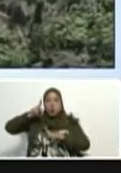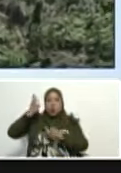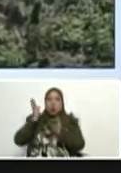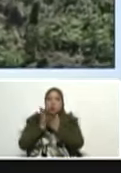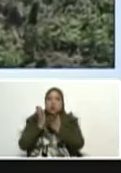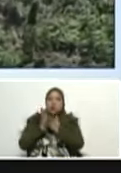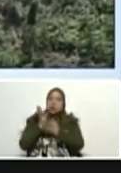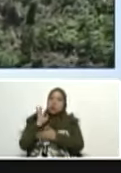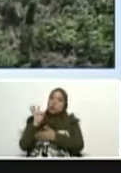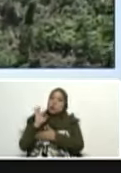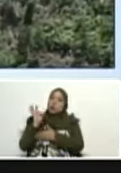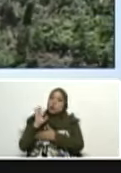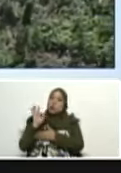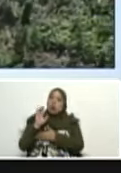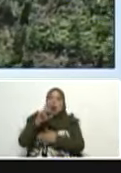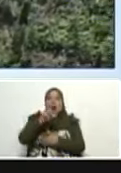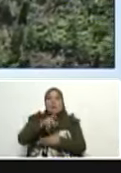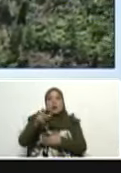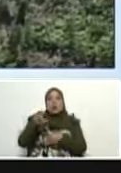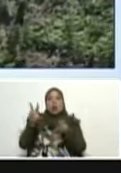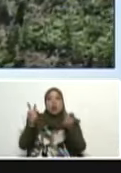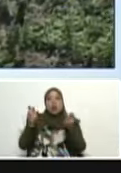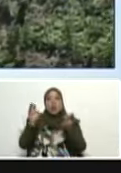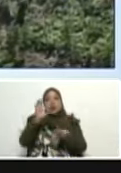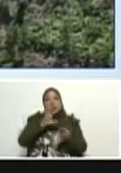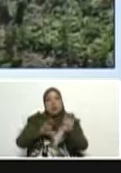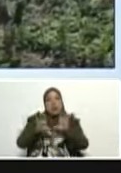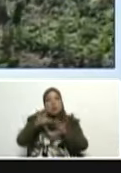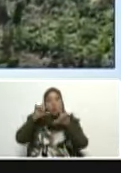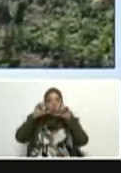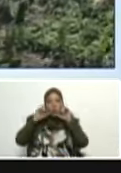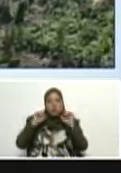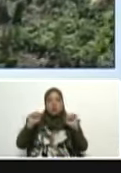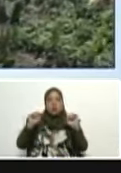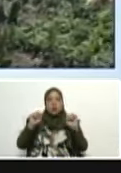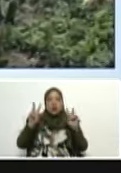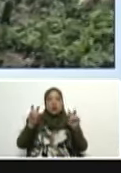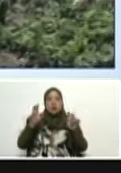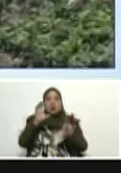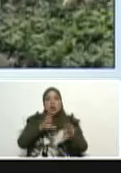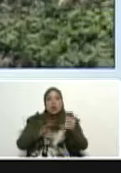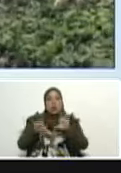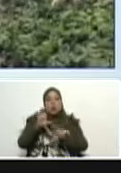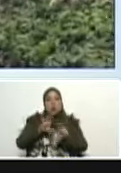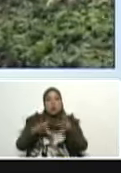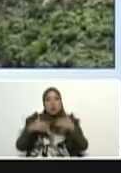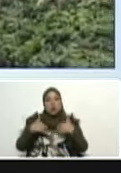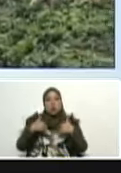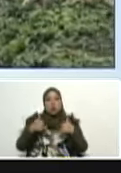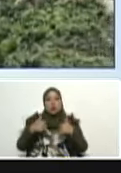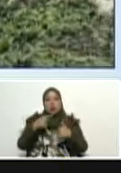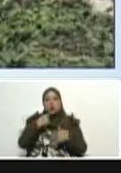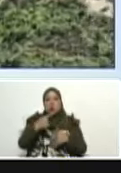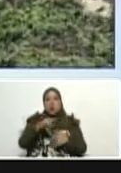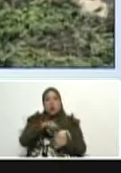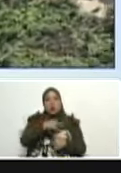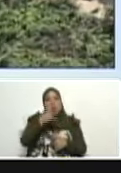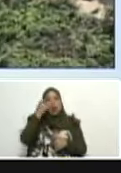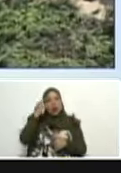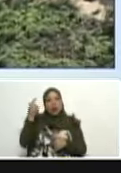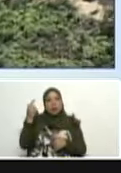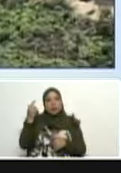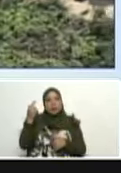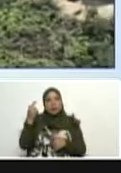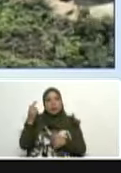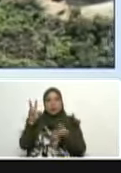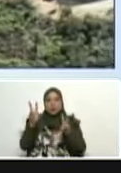a nuestros científicos y científicas en la nueva Universidad de las Ciencias Humberto Fernández Morán. Y